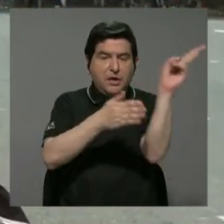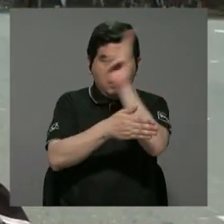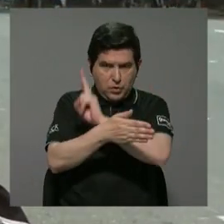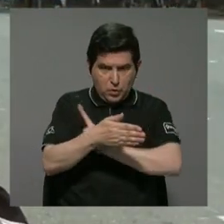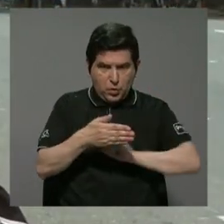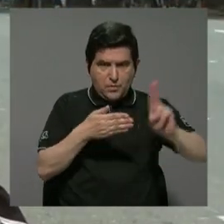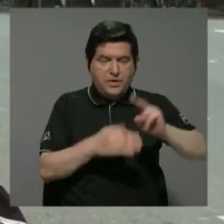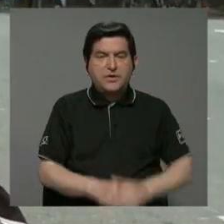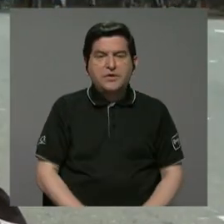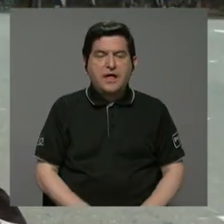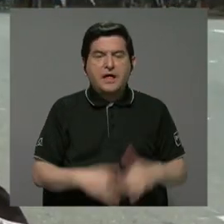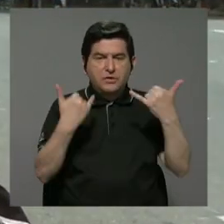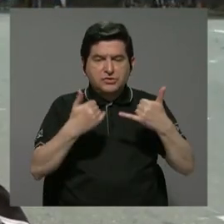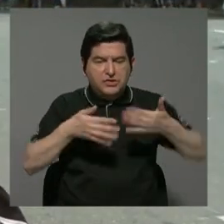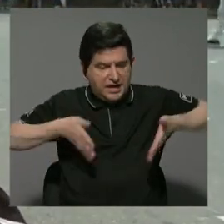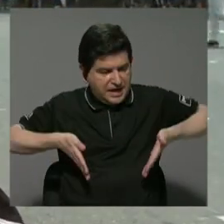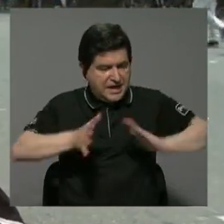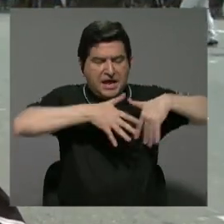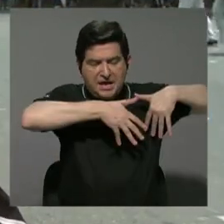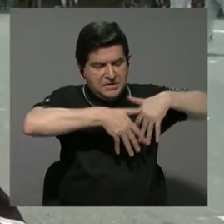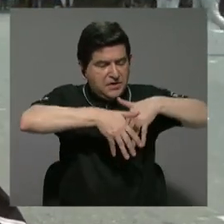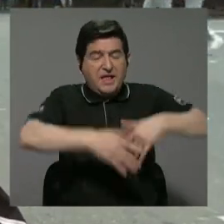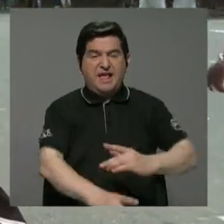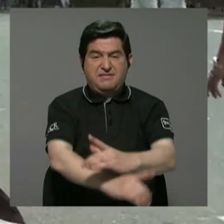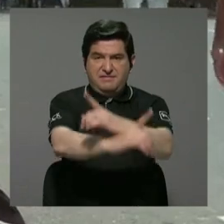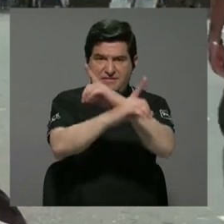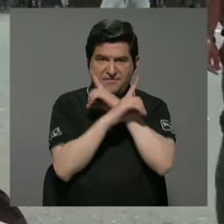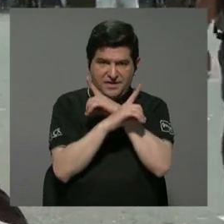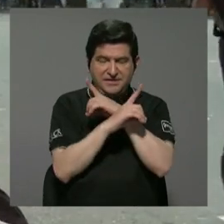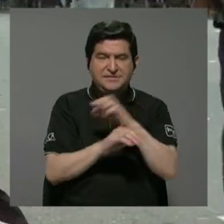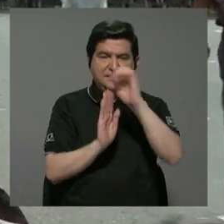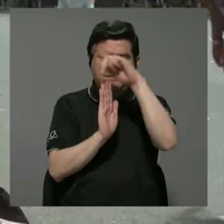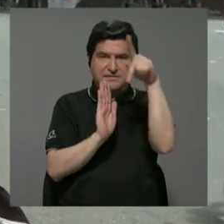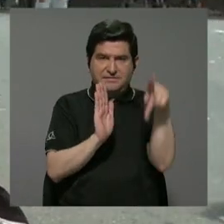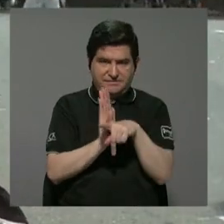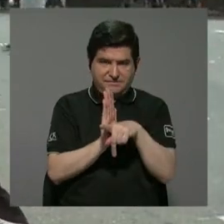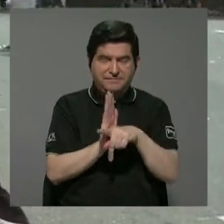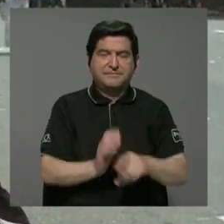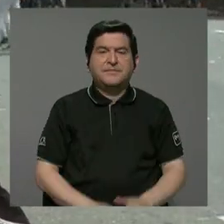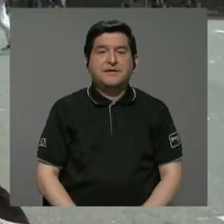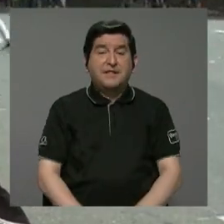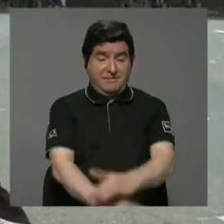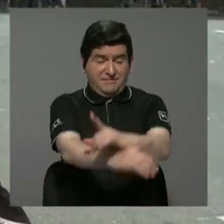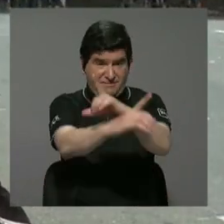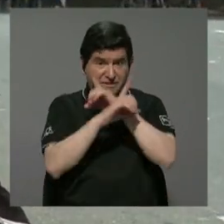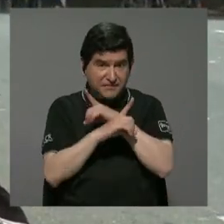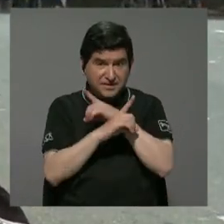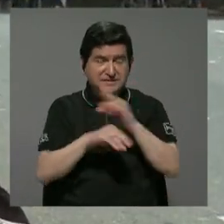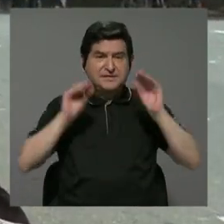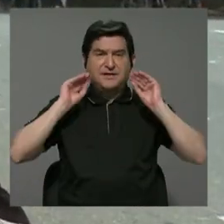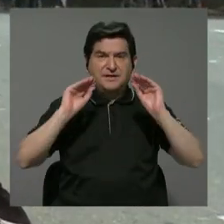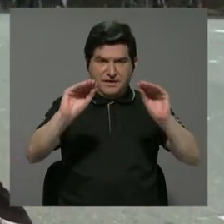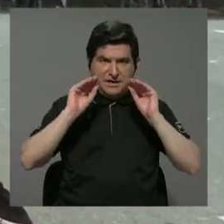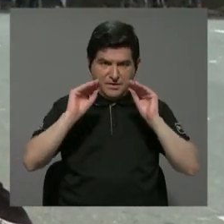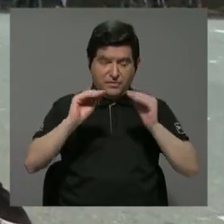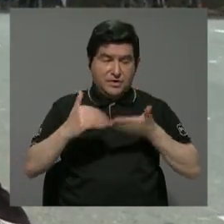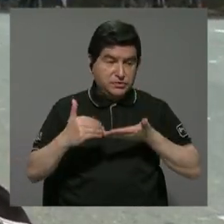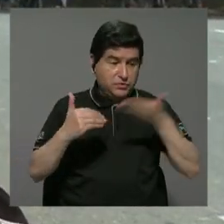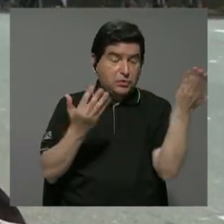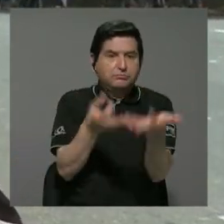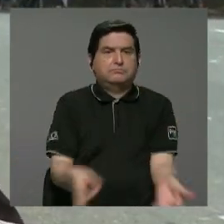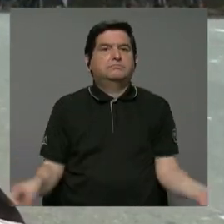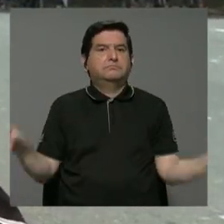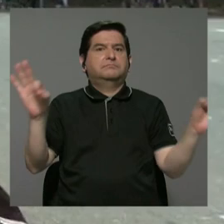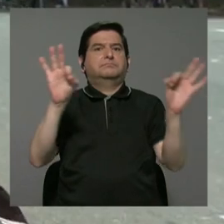universitarias hemos salido a la calle a defender la Constitución, a defender la educación como un elemento